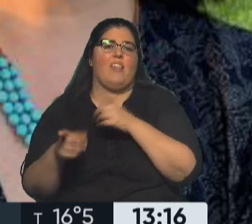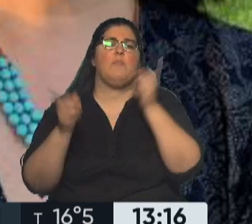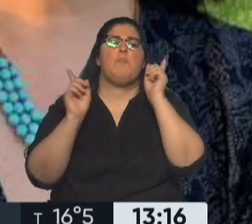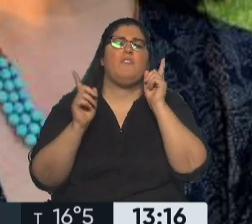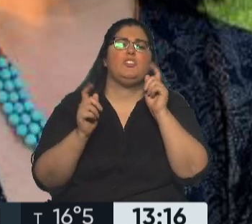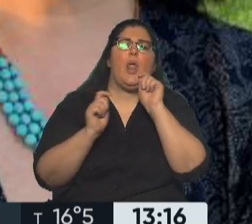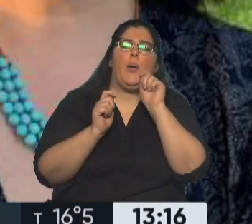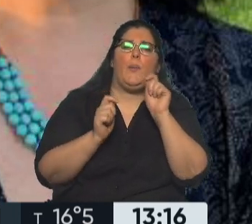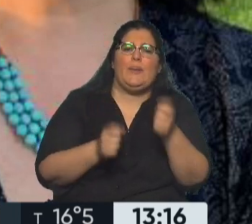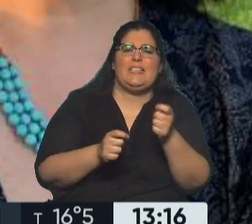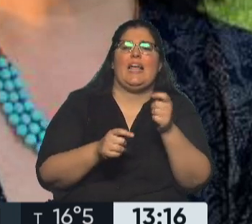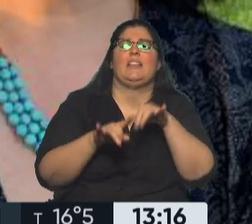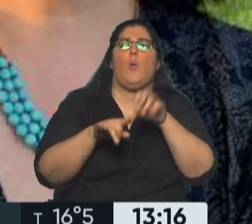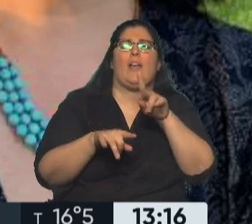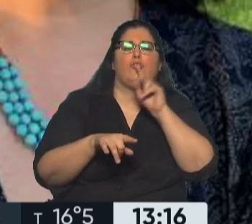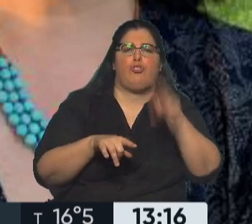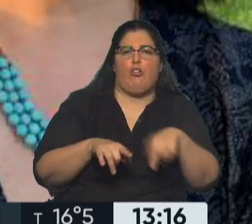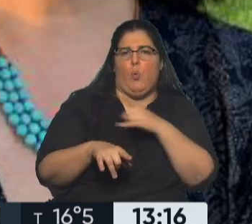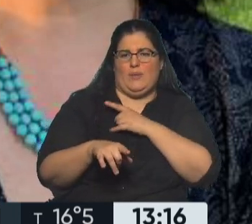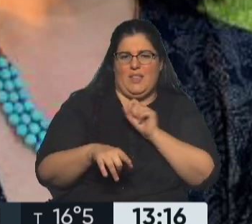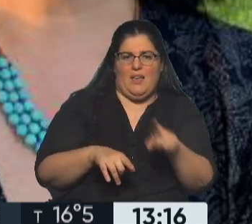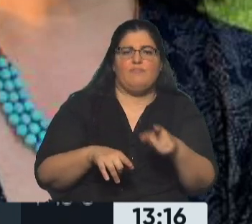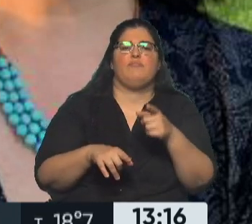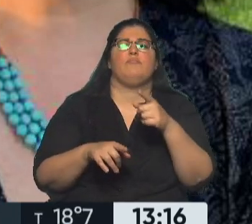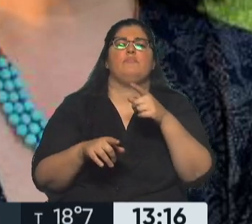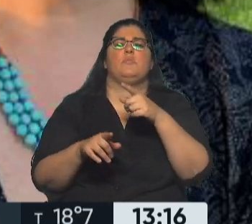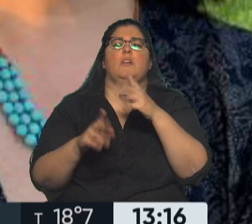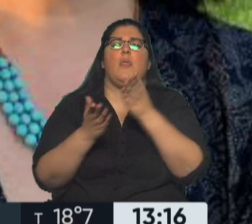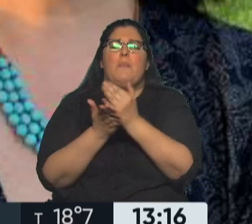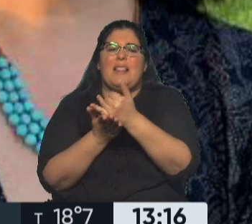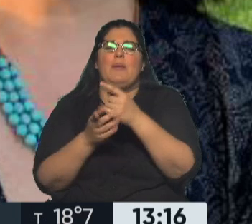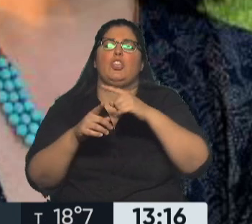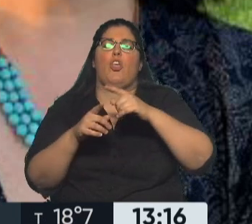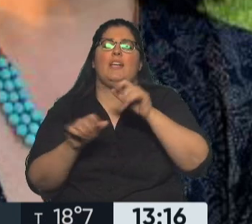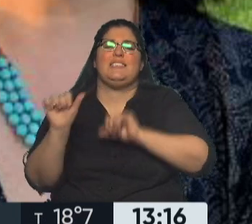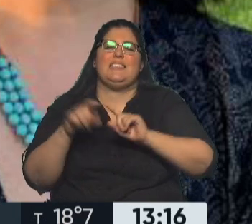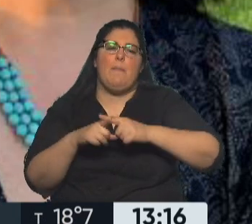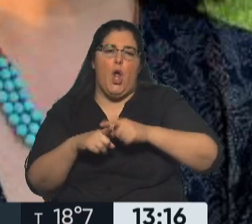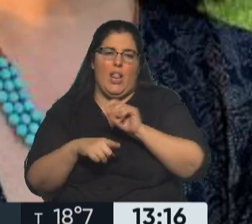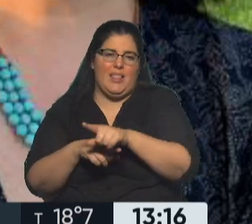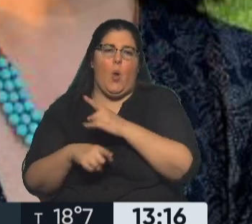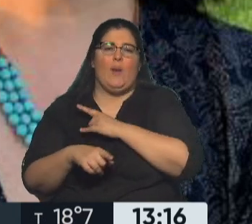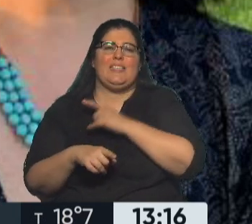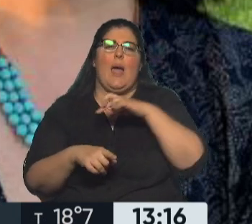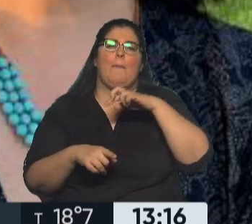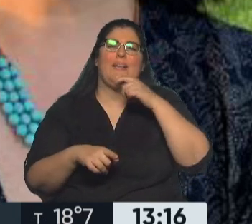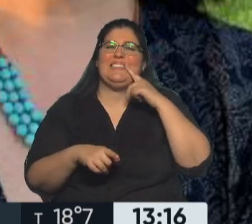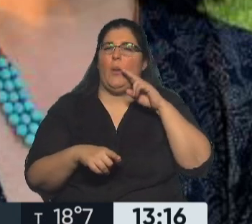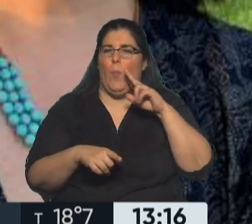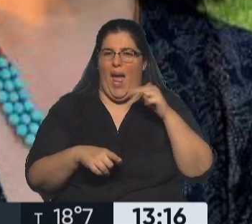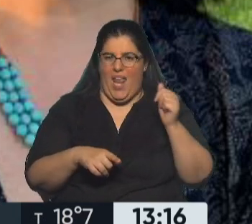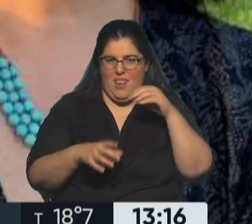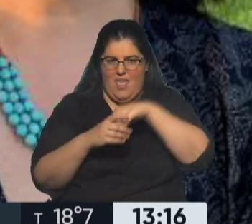visitante en Wharton School y al Departamento de Ciencias Políticas de la Universidad de Pensilvania, además de haber